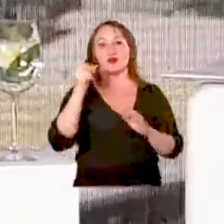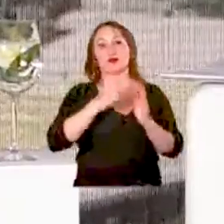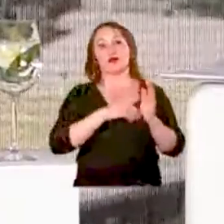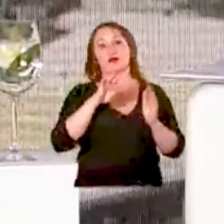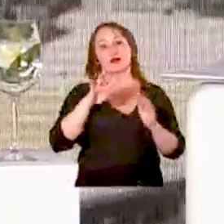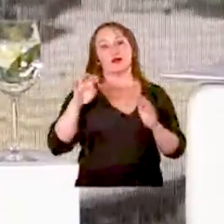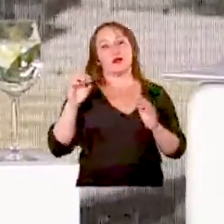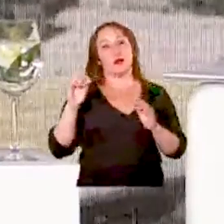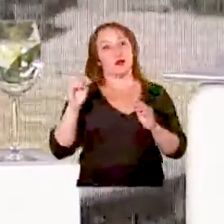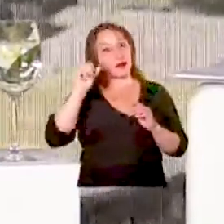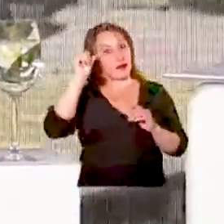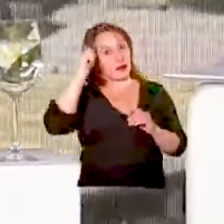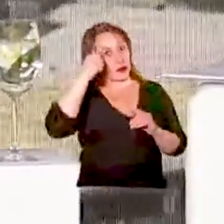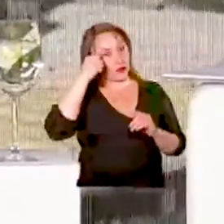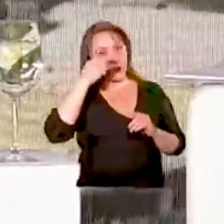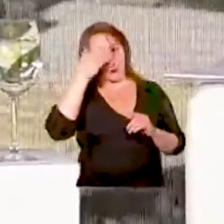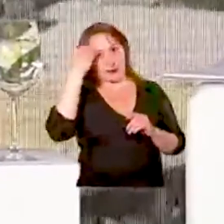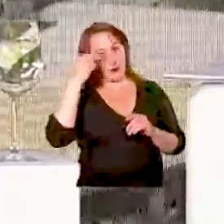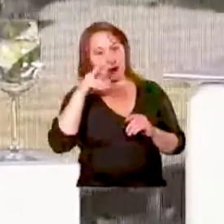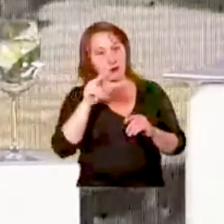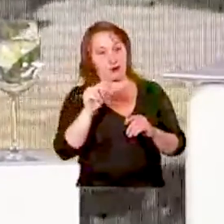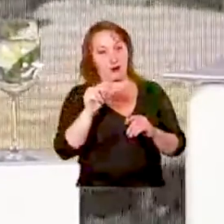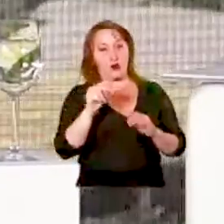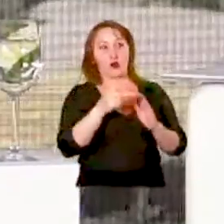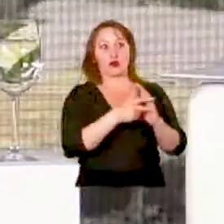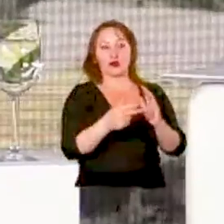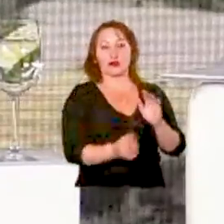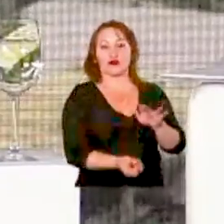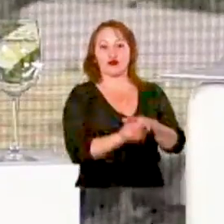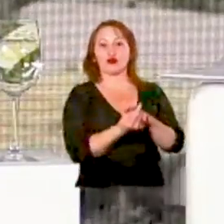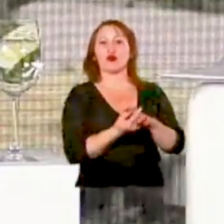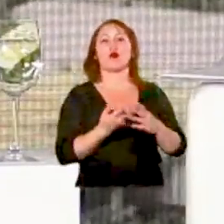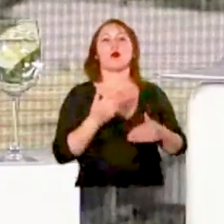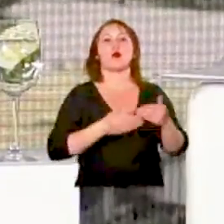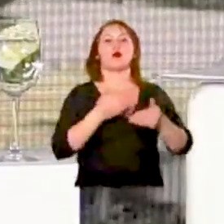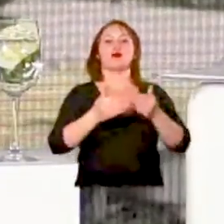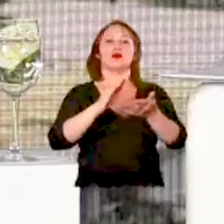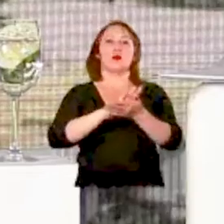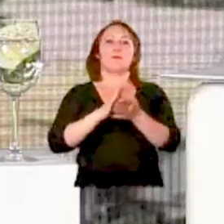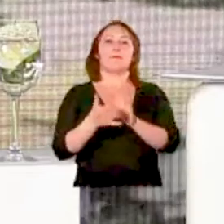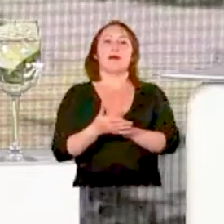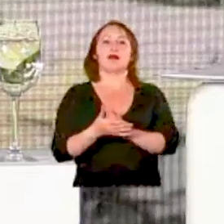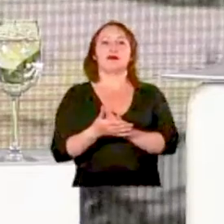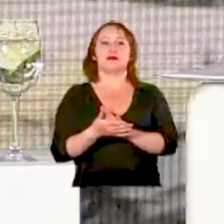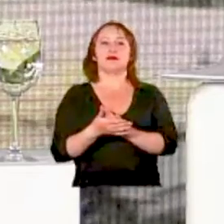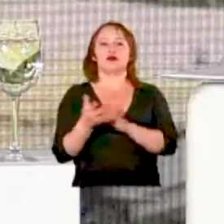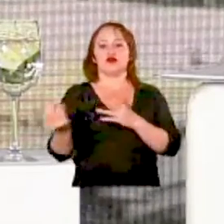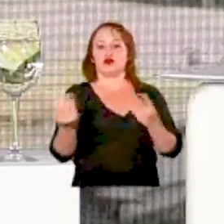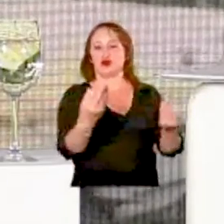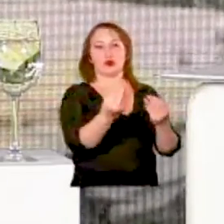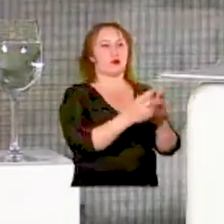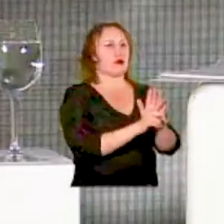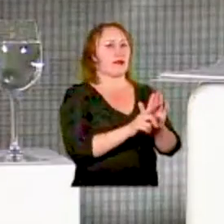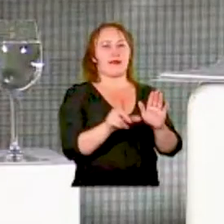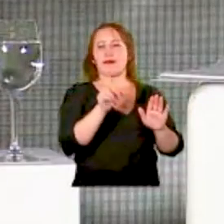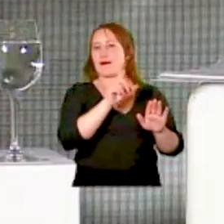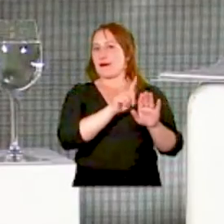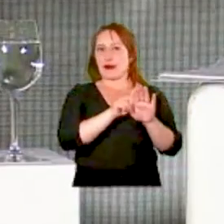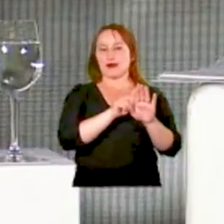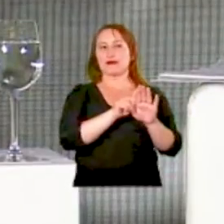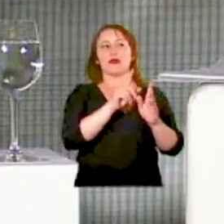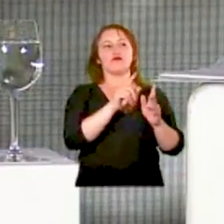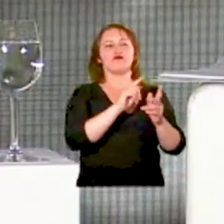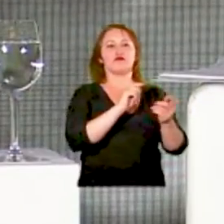90, que no lo olvidemos, surgió esa Constituyente por el proceso de paz de varios grupos ilegales que entraron en la